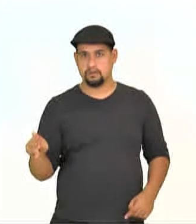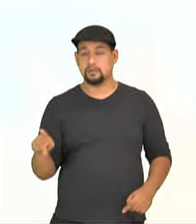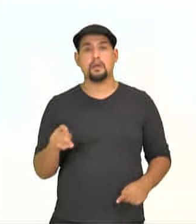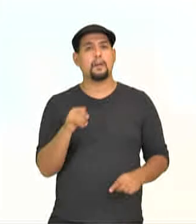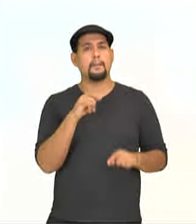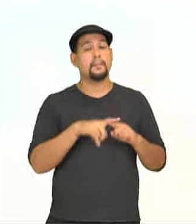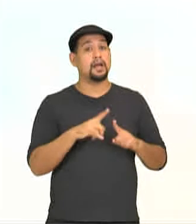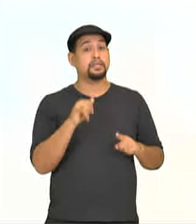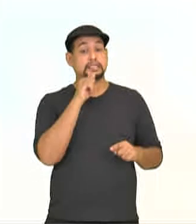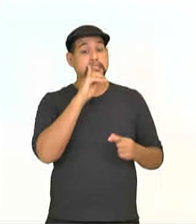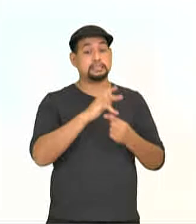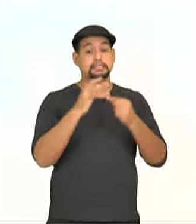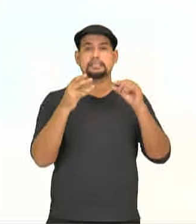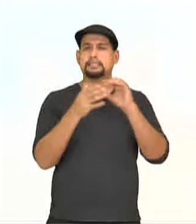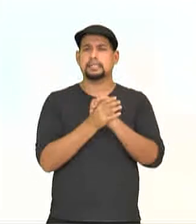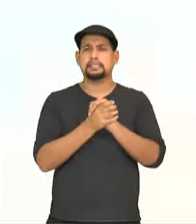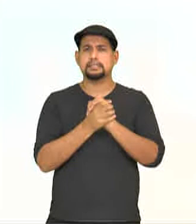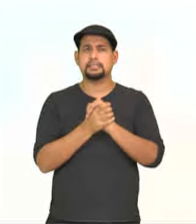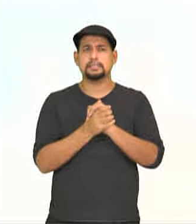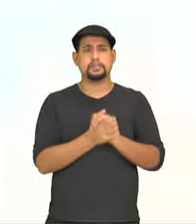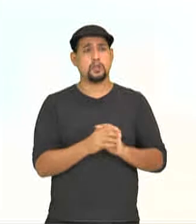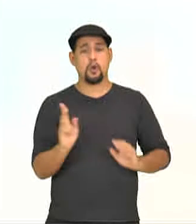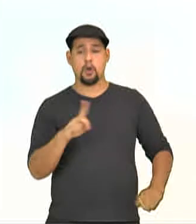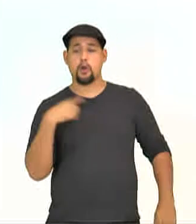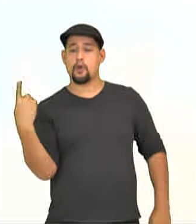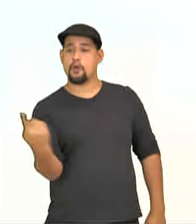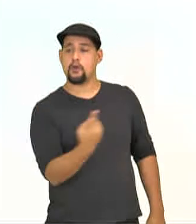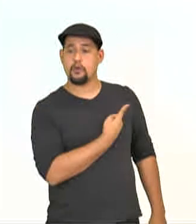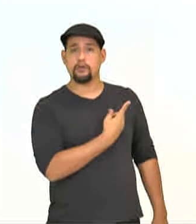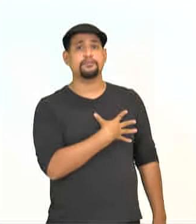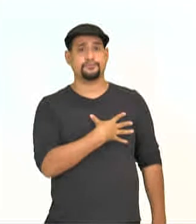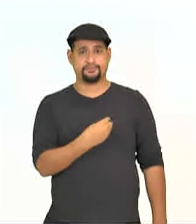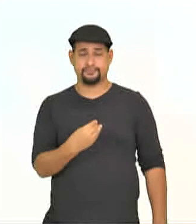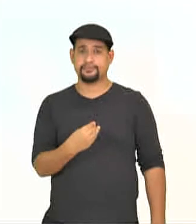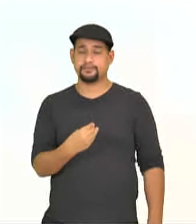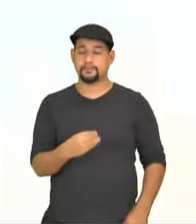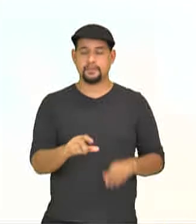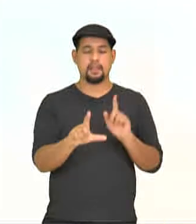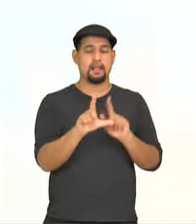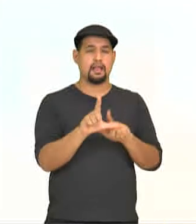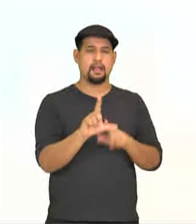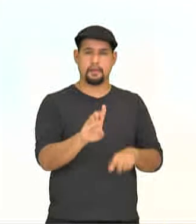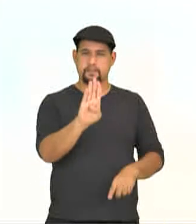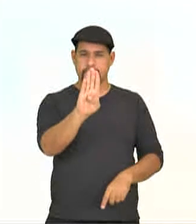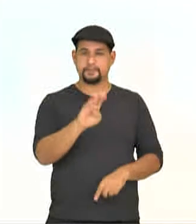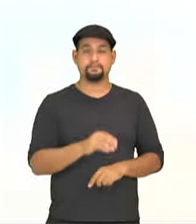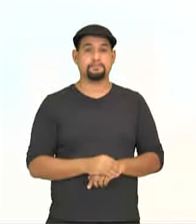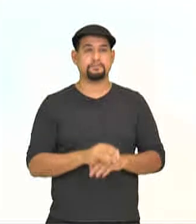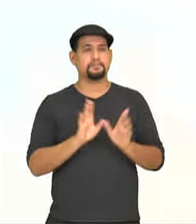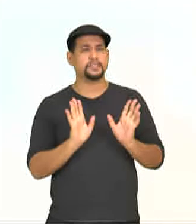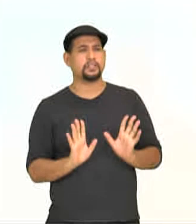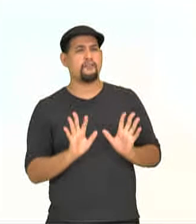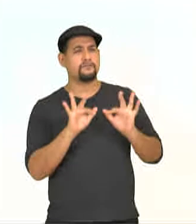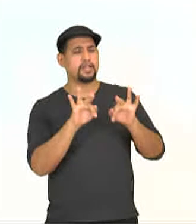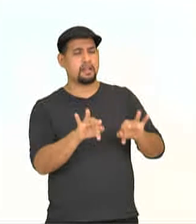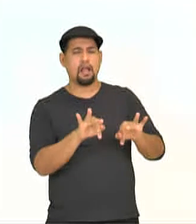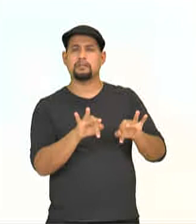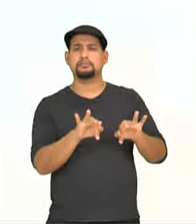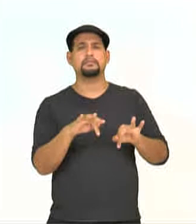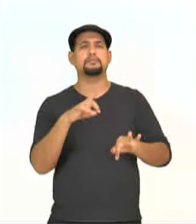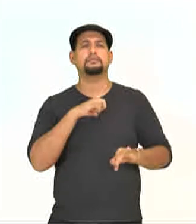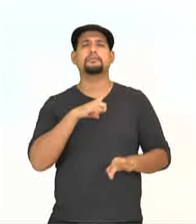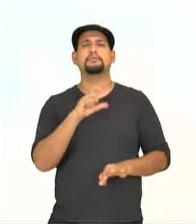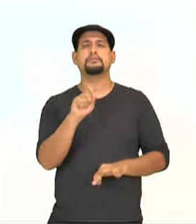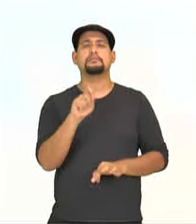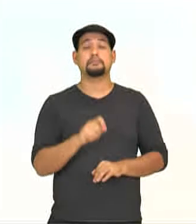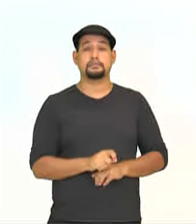se casan, dirán los nuestros. ¿Bien? Letra B. En el final de la sinopsis